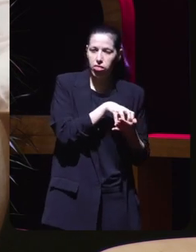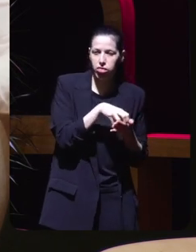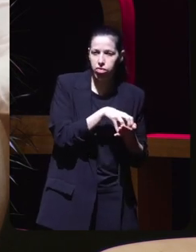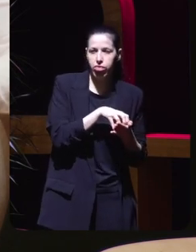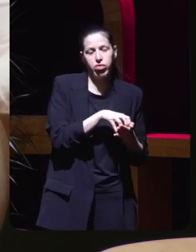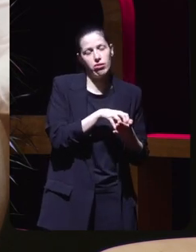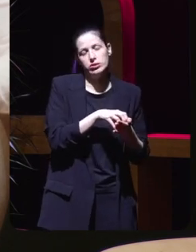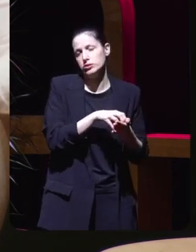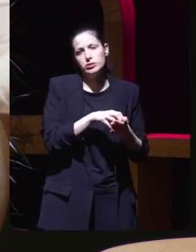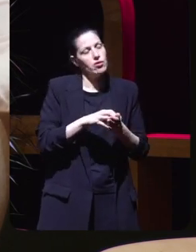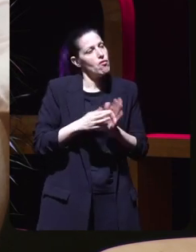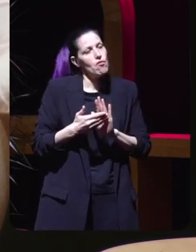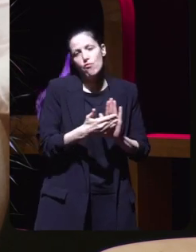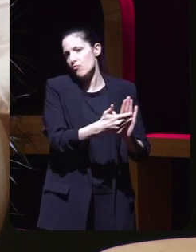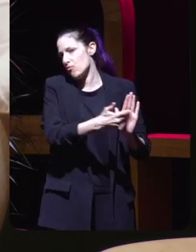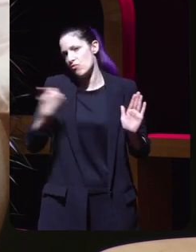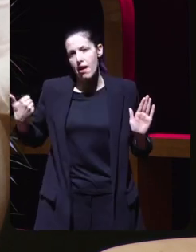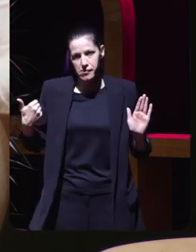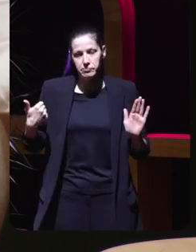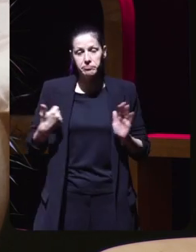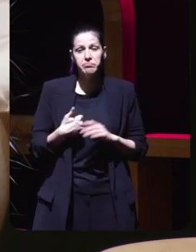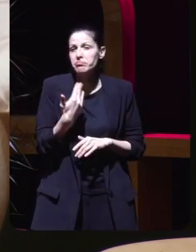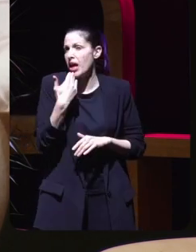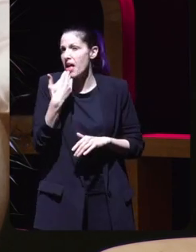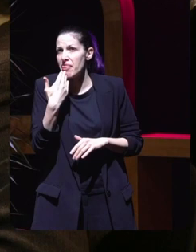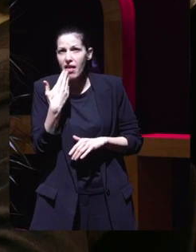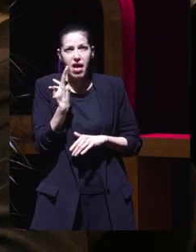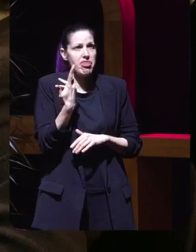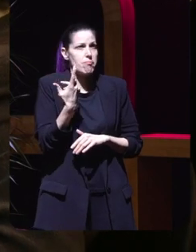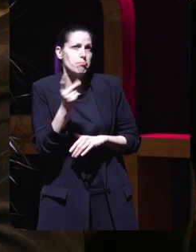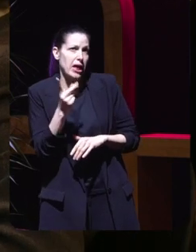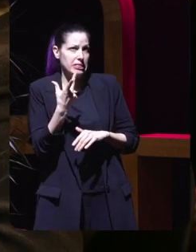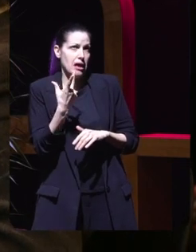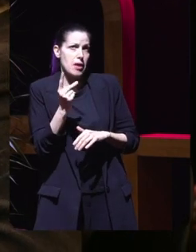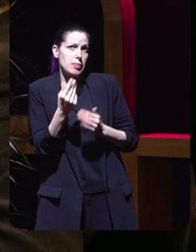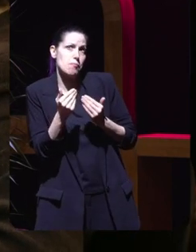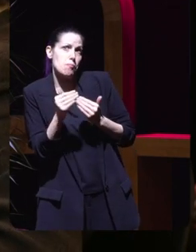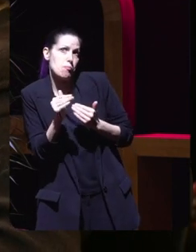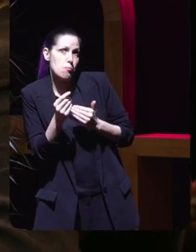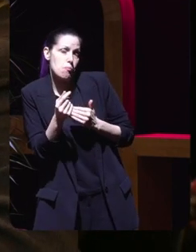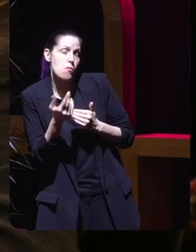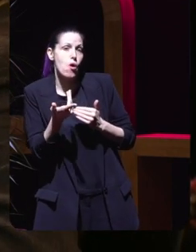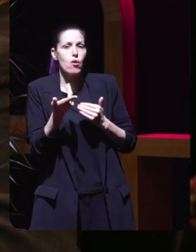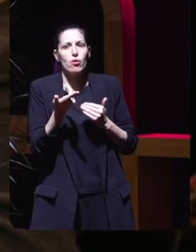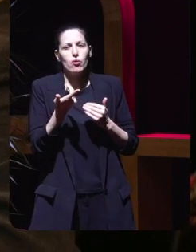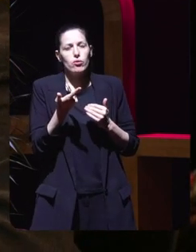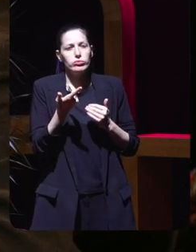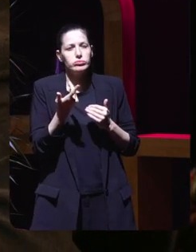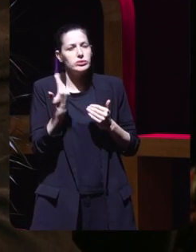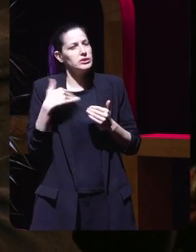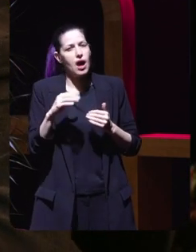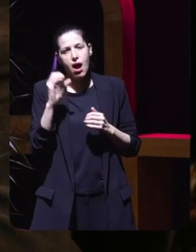no porque Claro imaginad pues con 20 pocos años ponerte opinar de repente pues no contraportada de un periódico como que impacta un poco